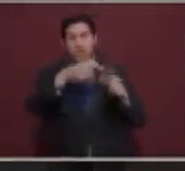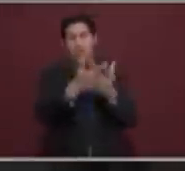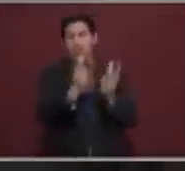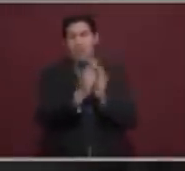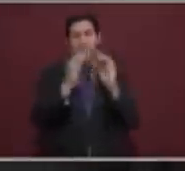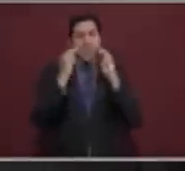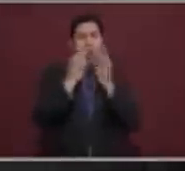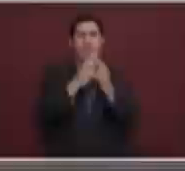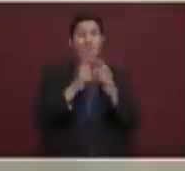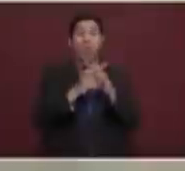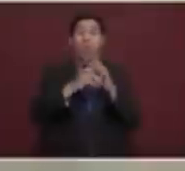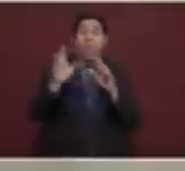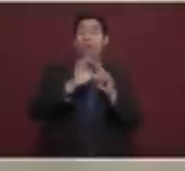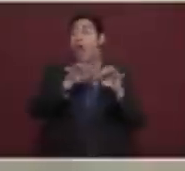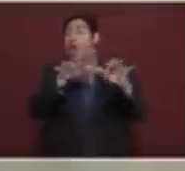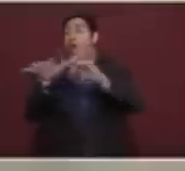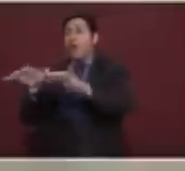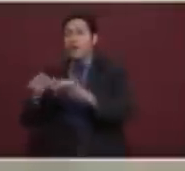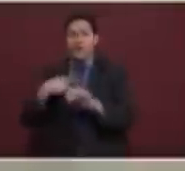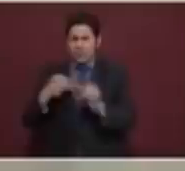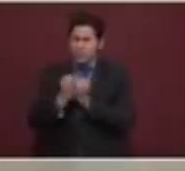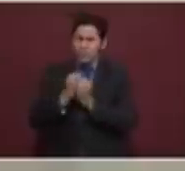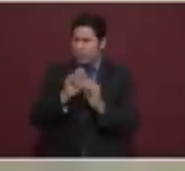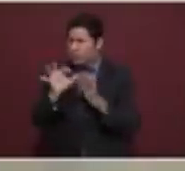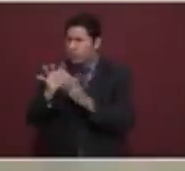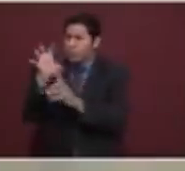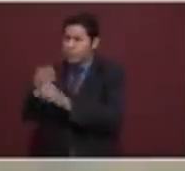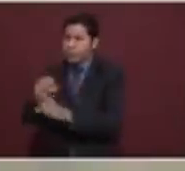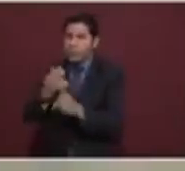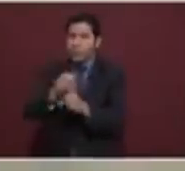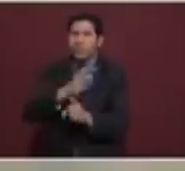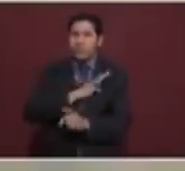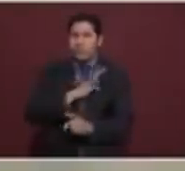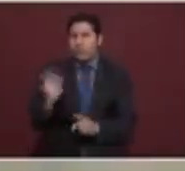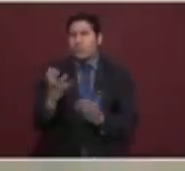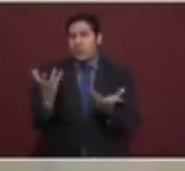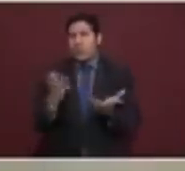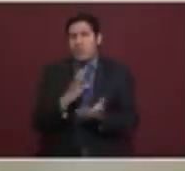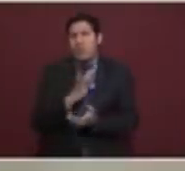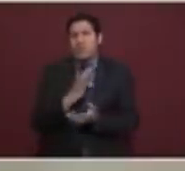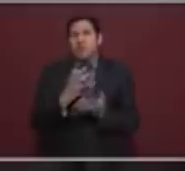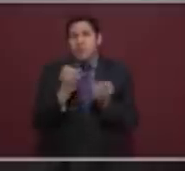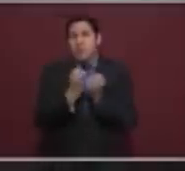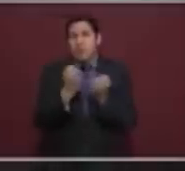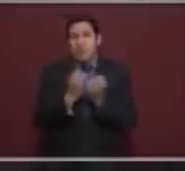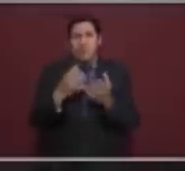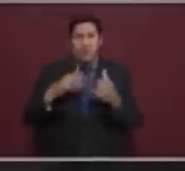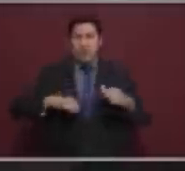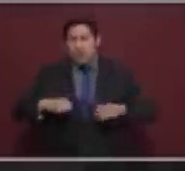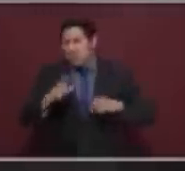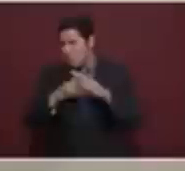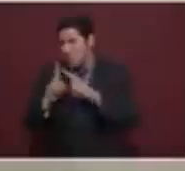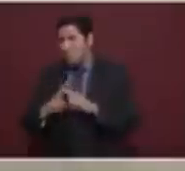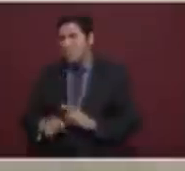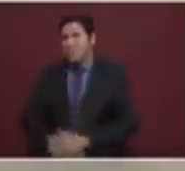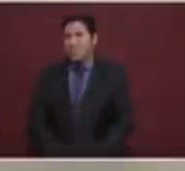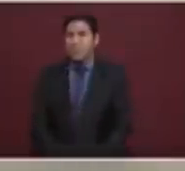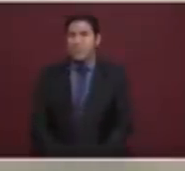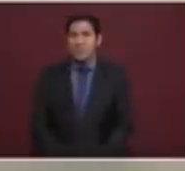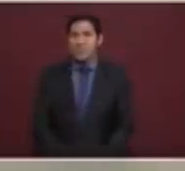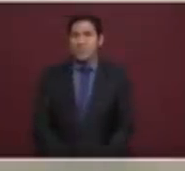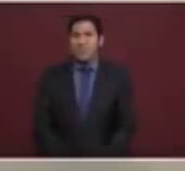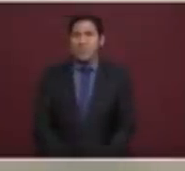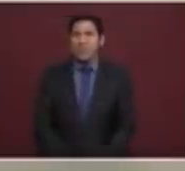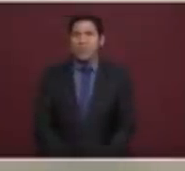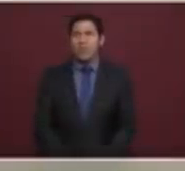o bien en términos regionales o bien en términos de actividades criminales por ejemplo aquí en tijuana hay